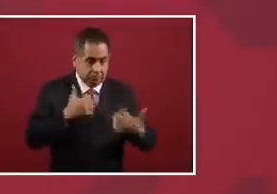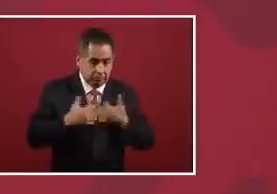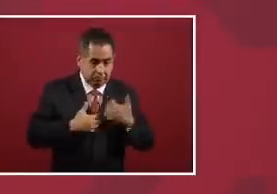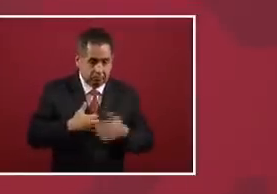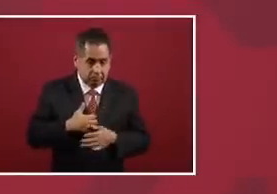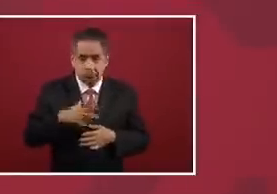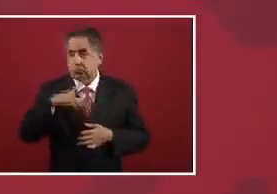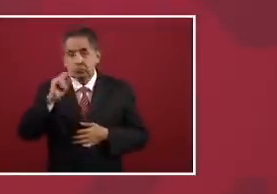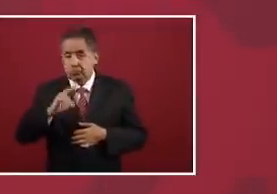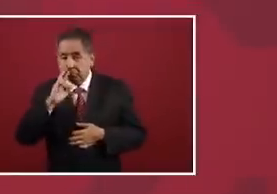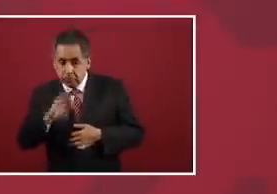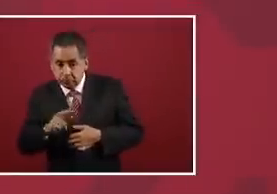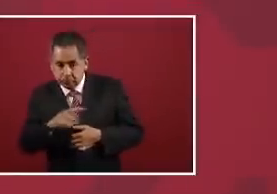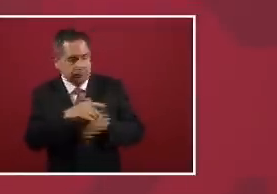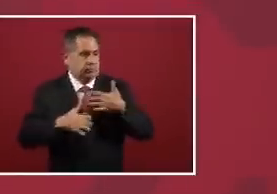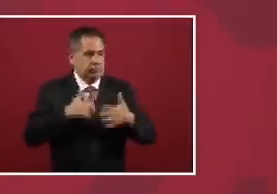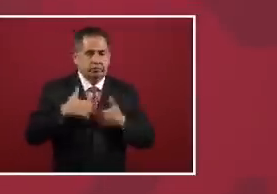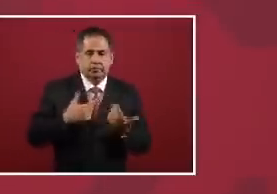no da información.